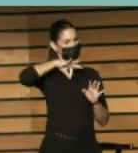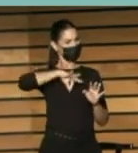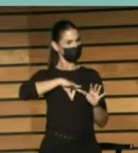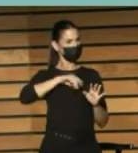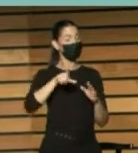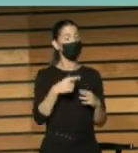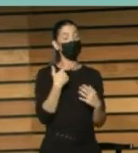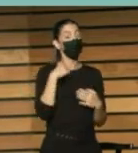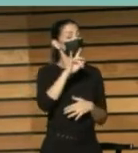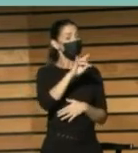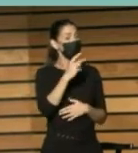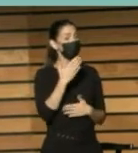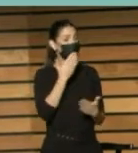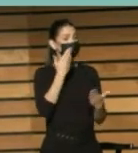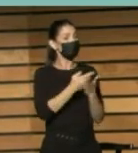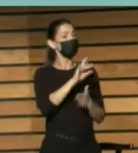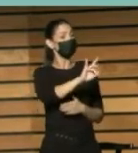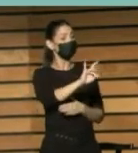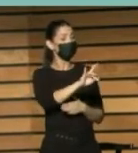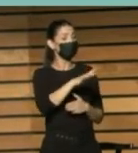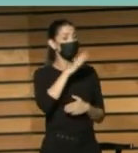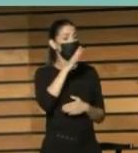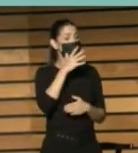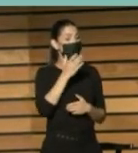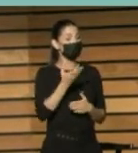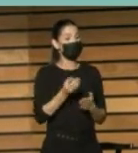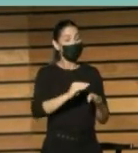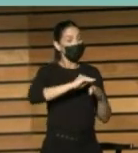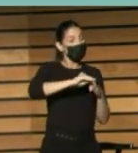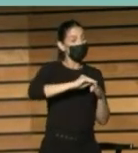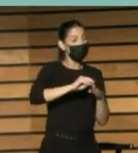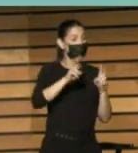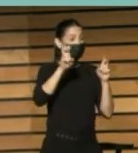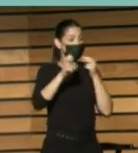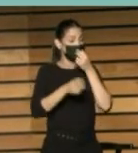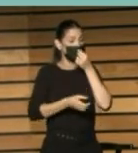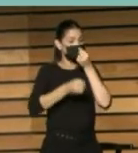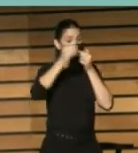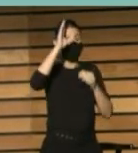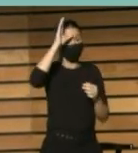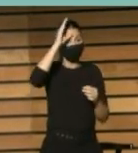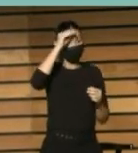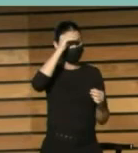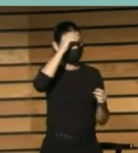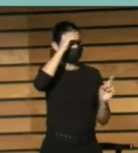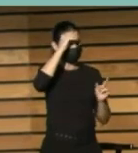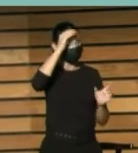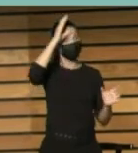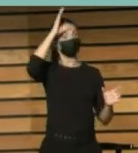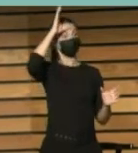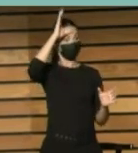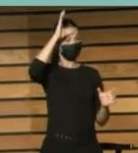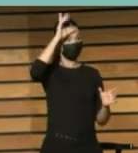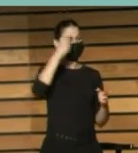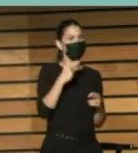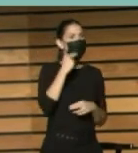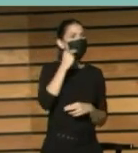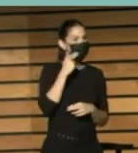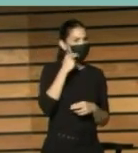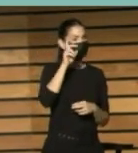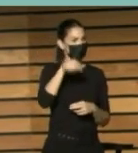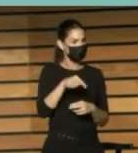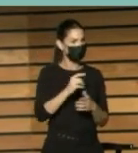curan de la ignorancia, nos curan del miedo. Voy a fijar una